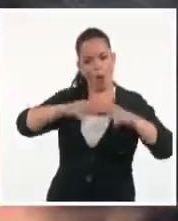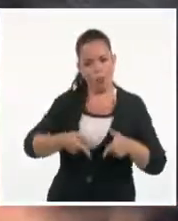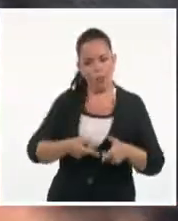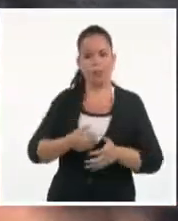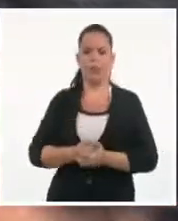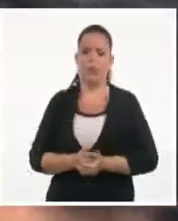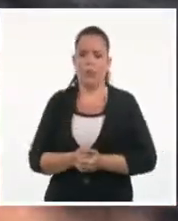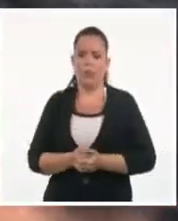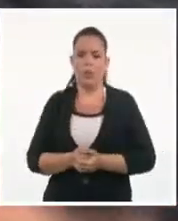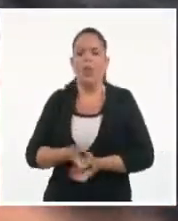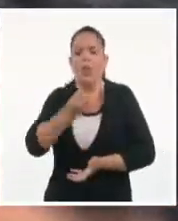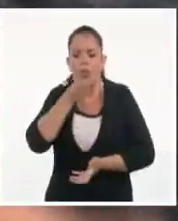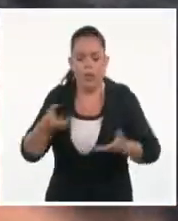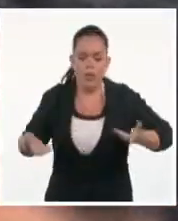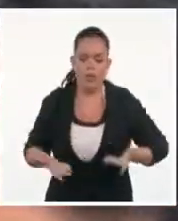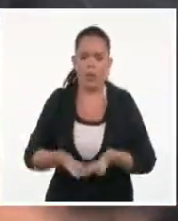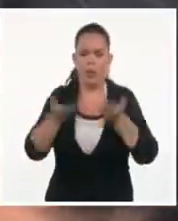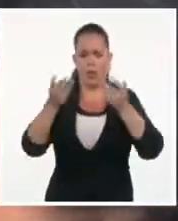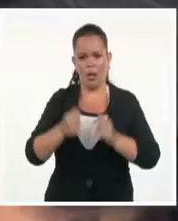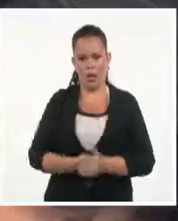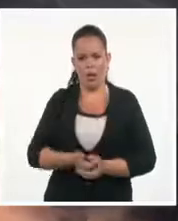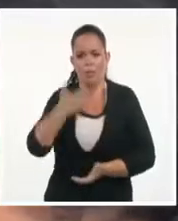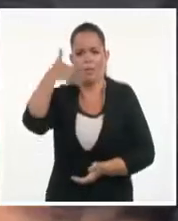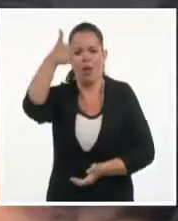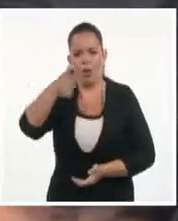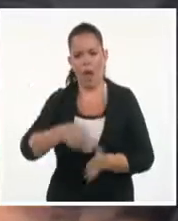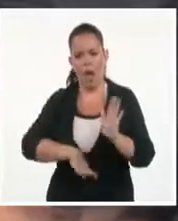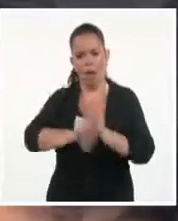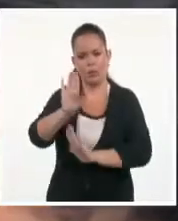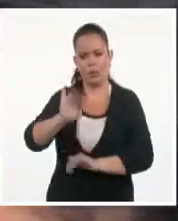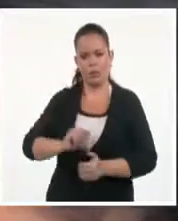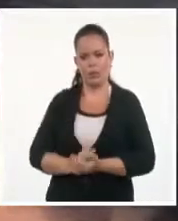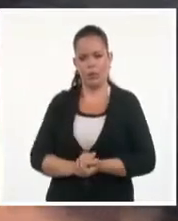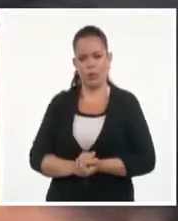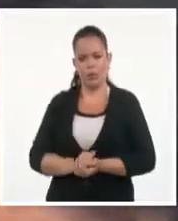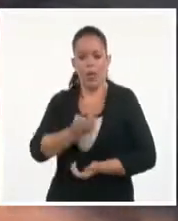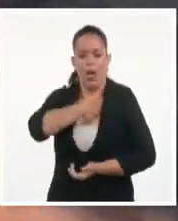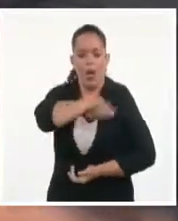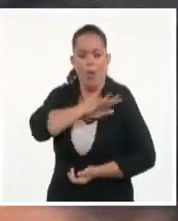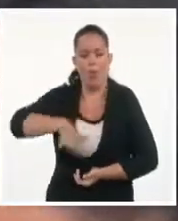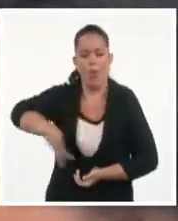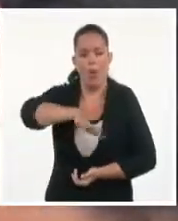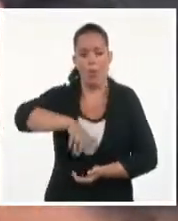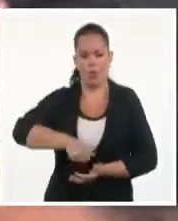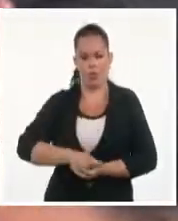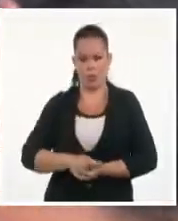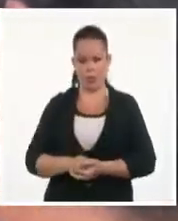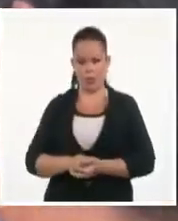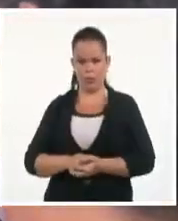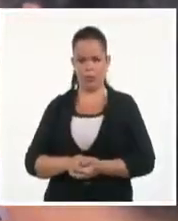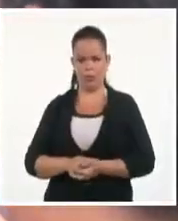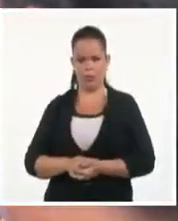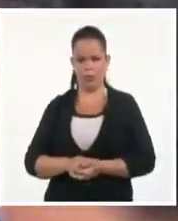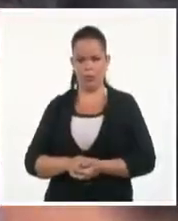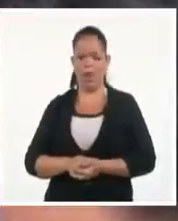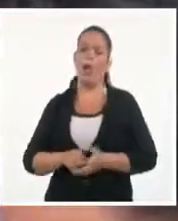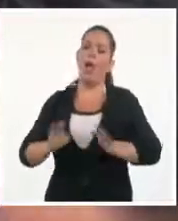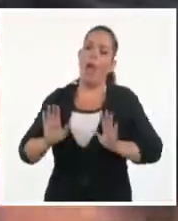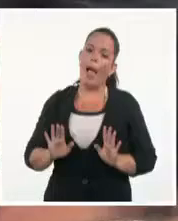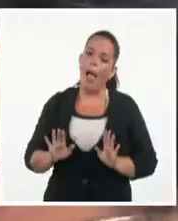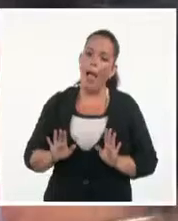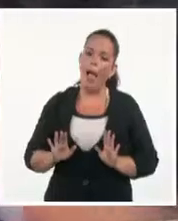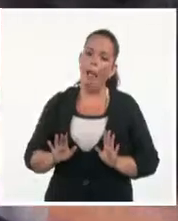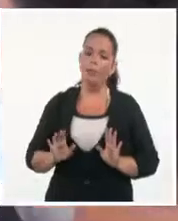para desarrollarnos, para dar prosperidad a nuestro pueblo. Si la posición no es esa, si la posición es de